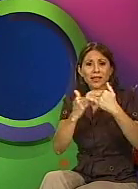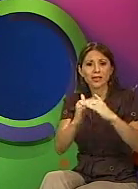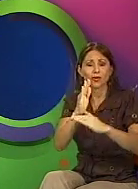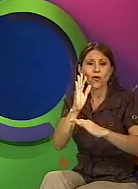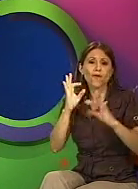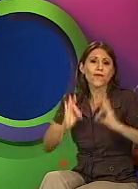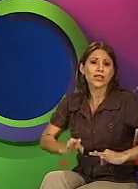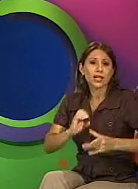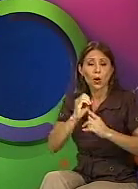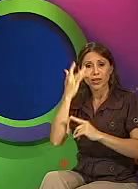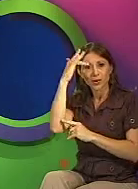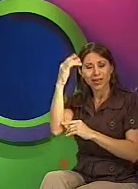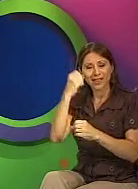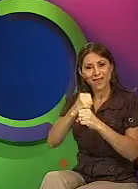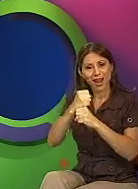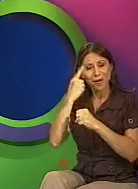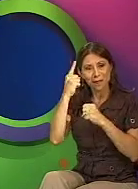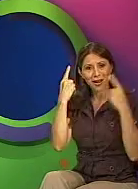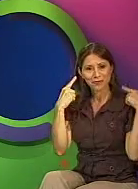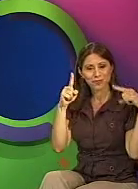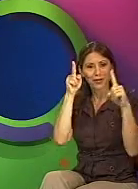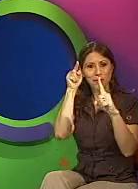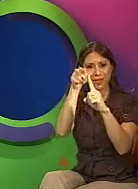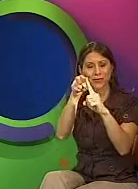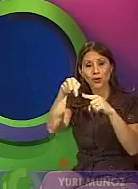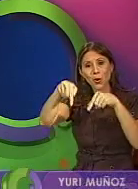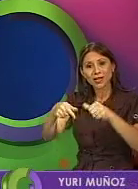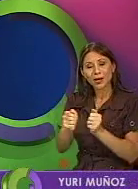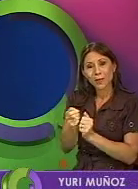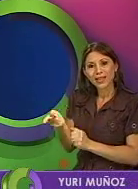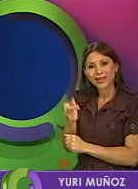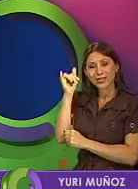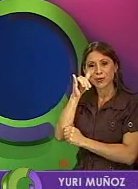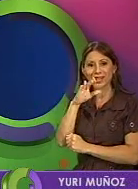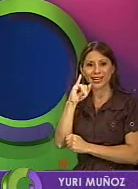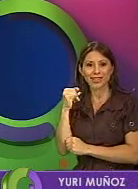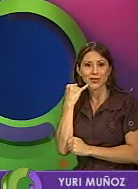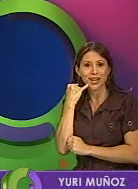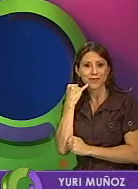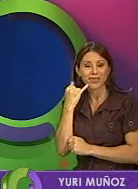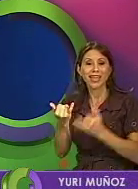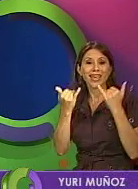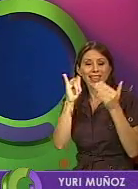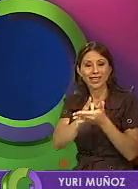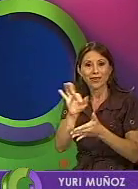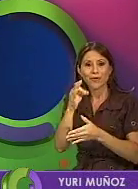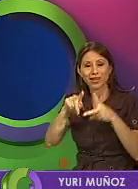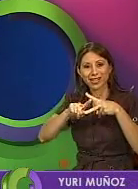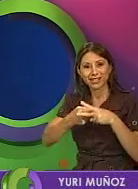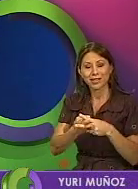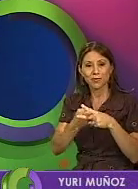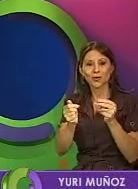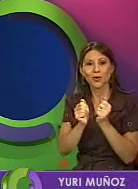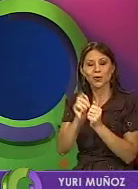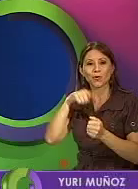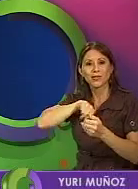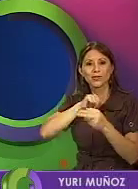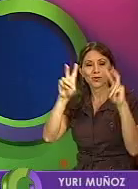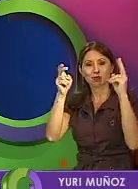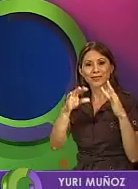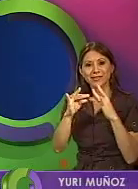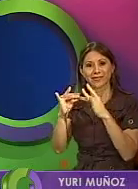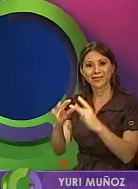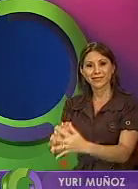o intelectual trabajan por sus metas. Hoy les acompañan Yuri Muñoz y Jacqueline Solano y de esta forma damos inicio con nuestros